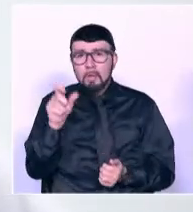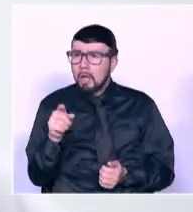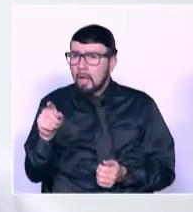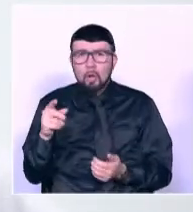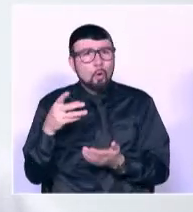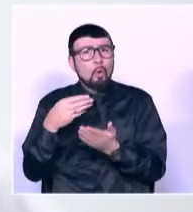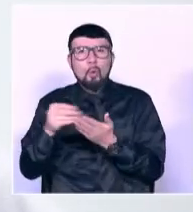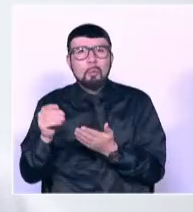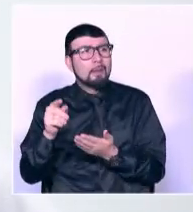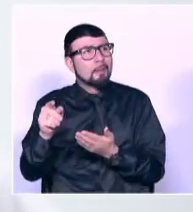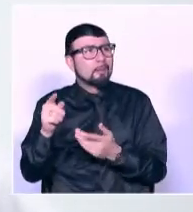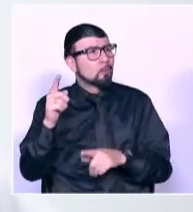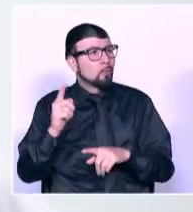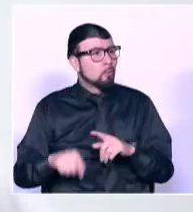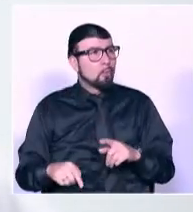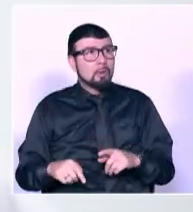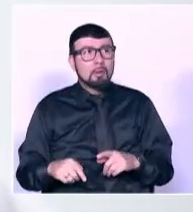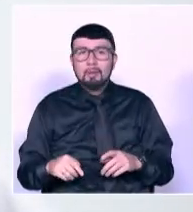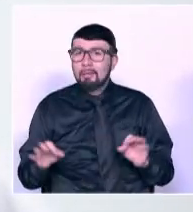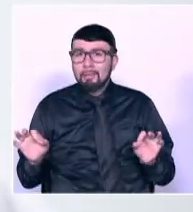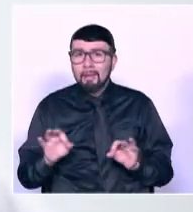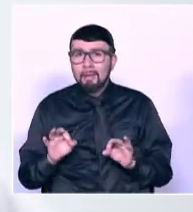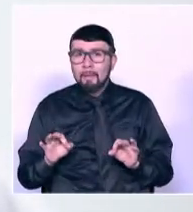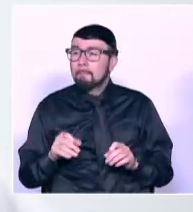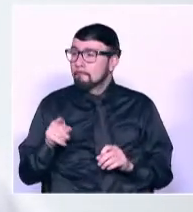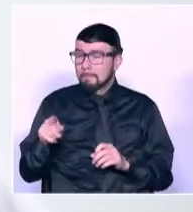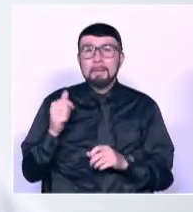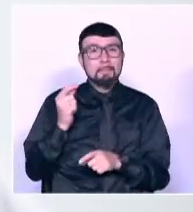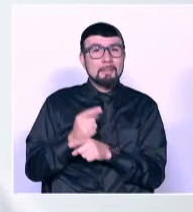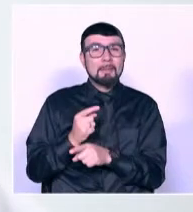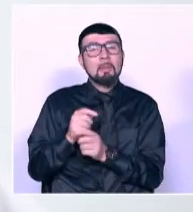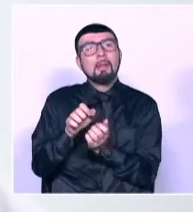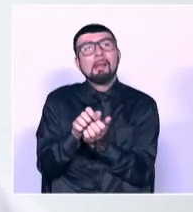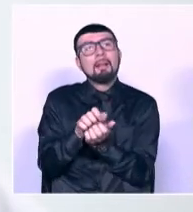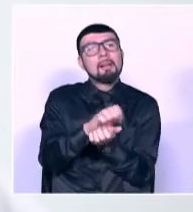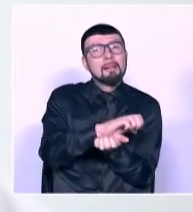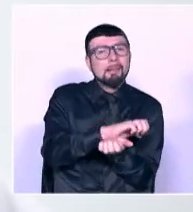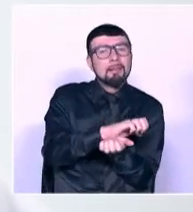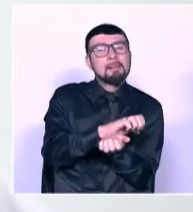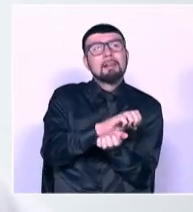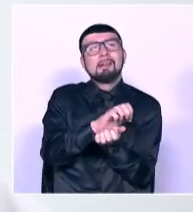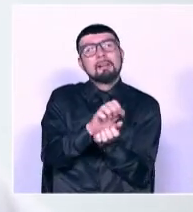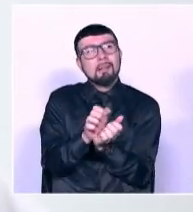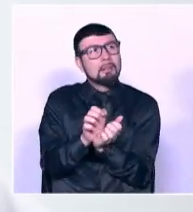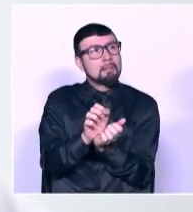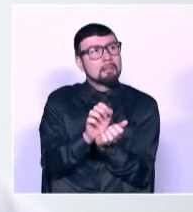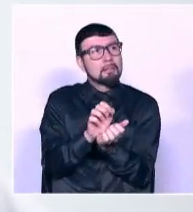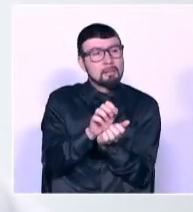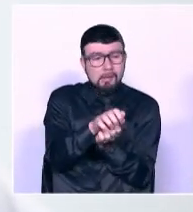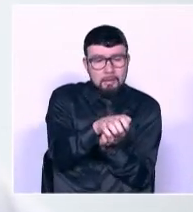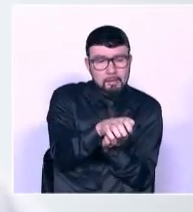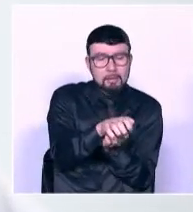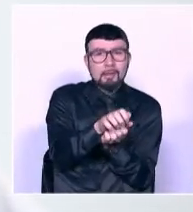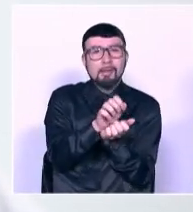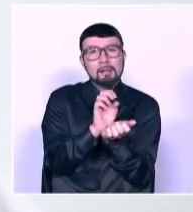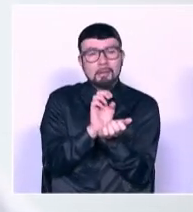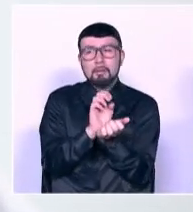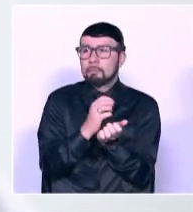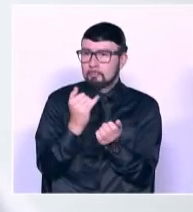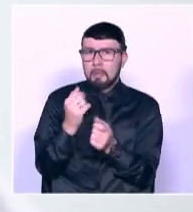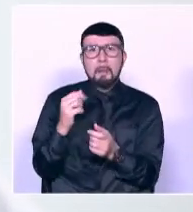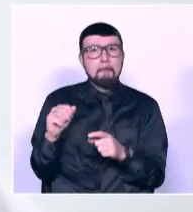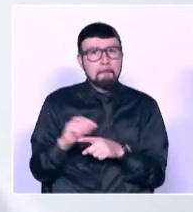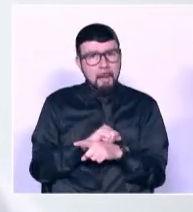este aditamento, eso sí, hacia un lado, hacia el otro, hacia adelante y hacia atrás. Lo